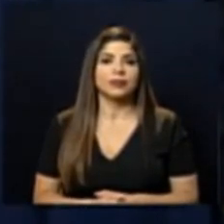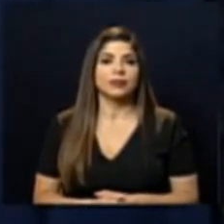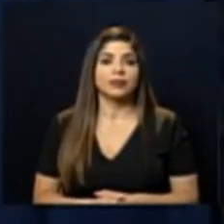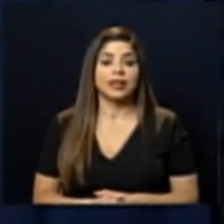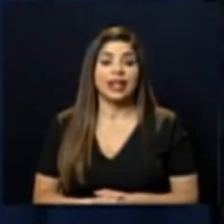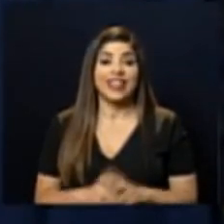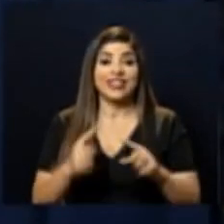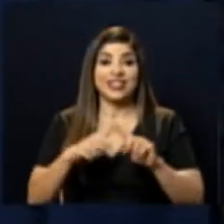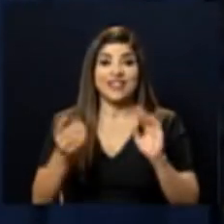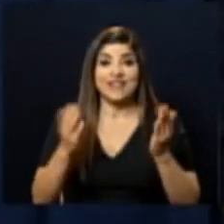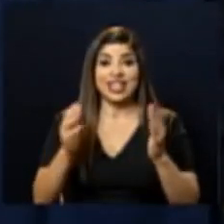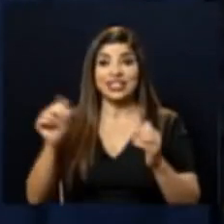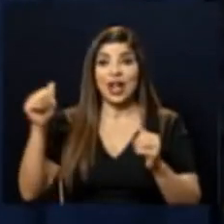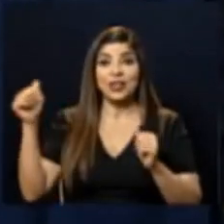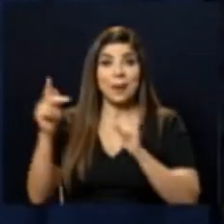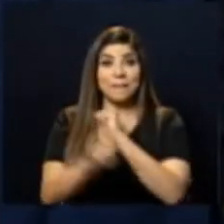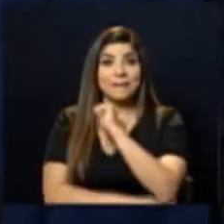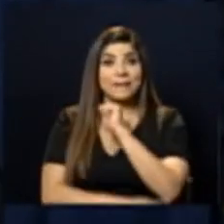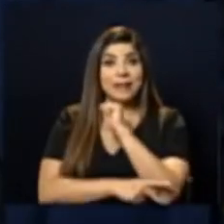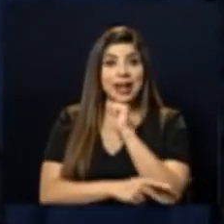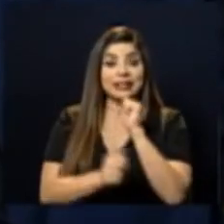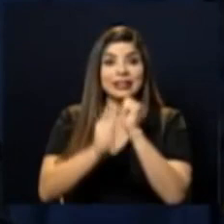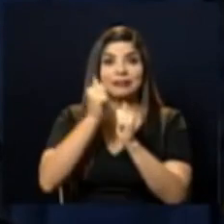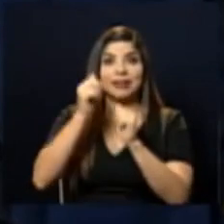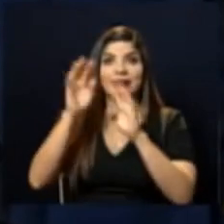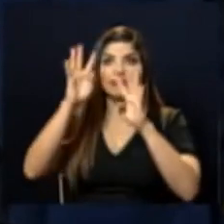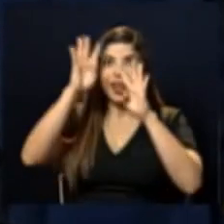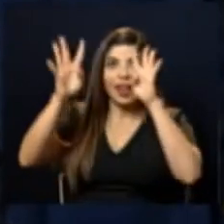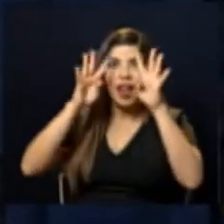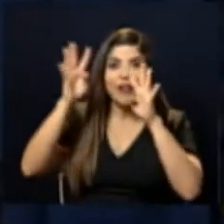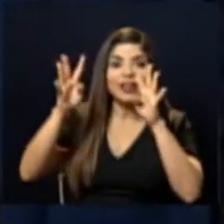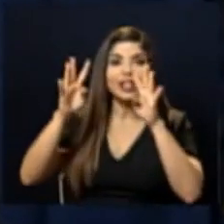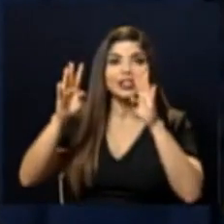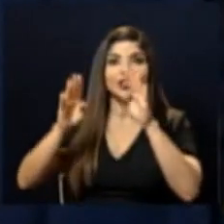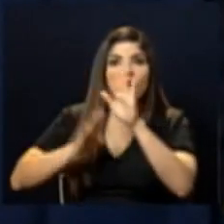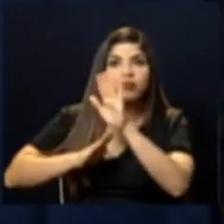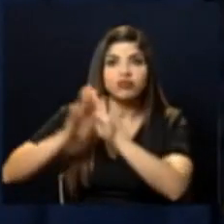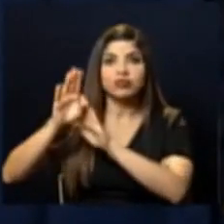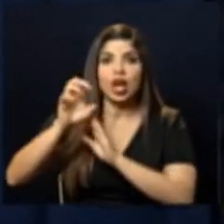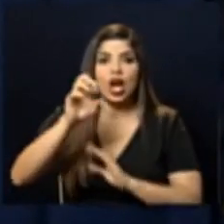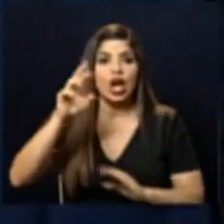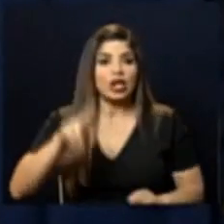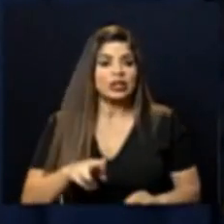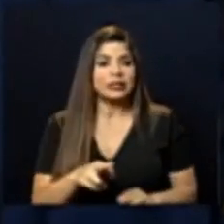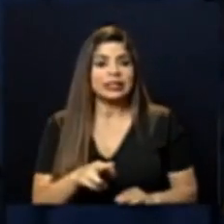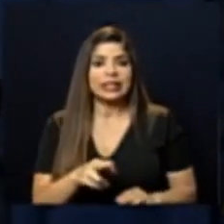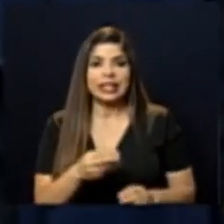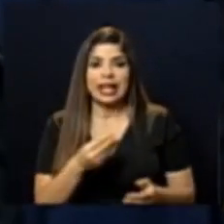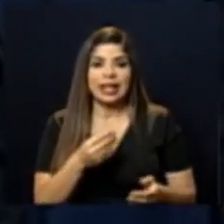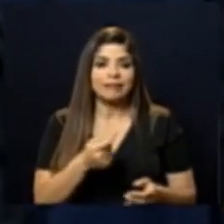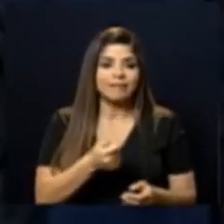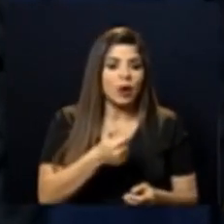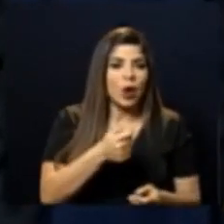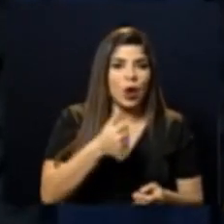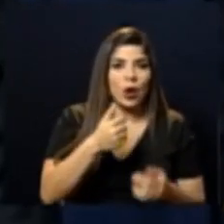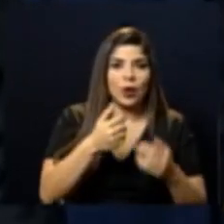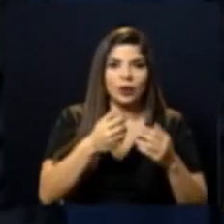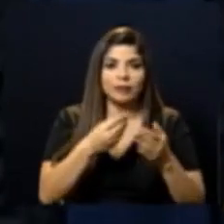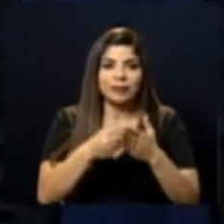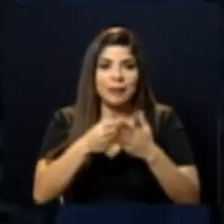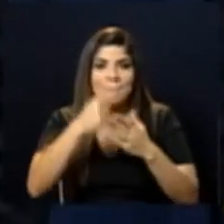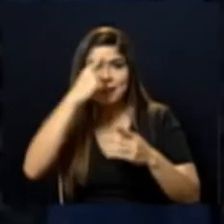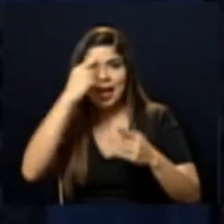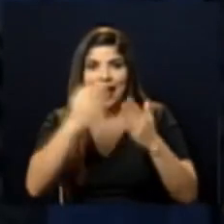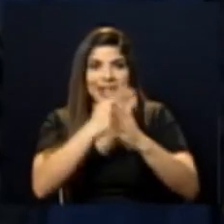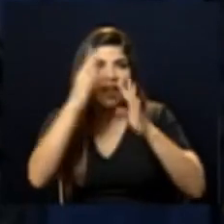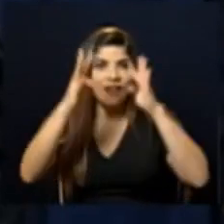A diferencia de países que están innovando y creciendo, en Costa Rica es escaso el capital para innovar. El